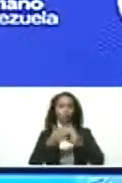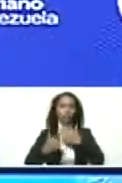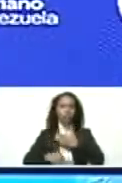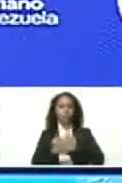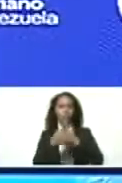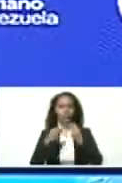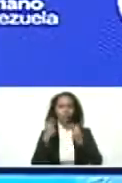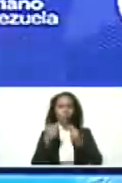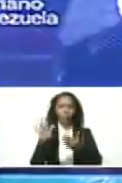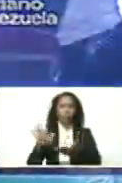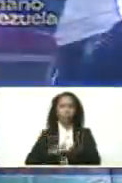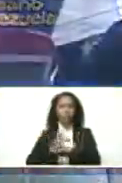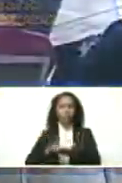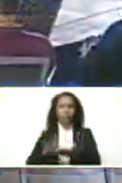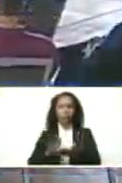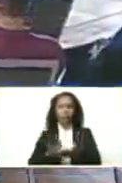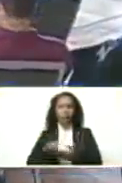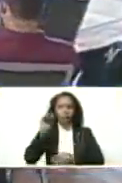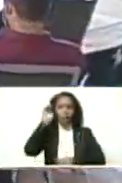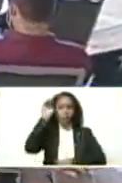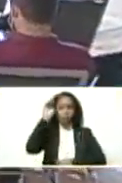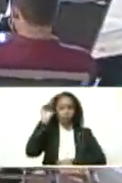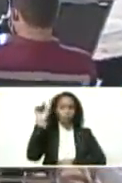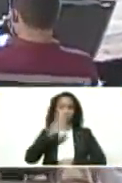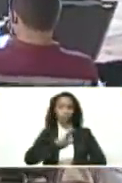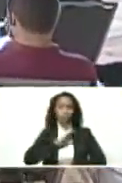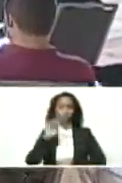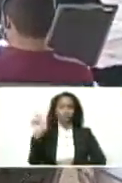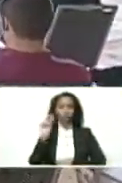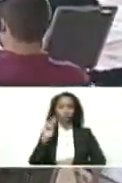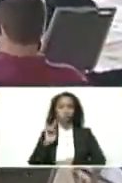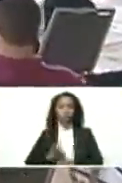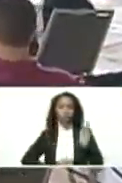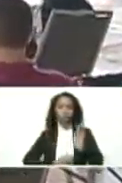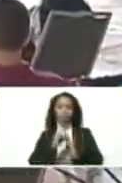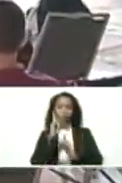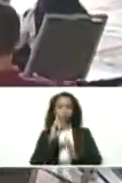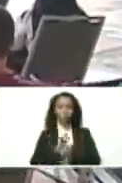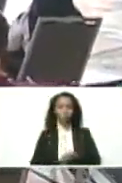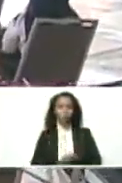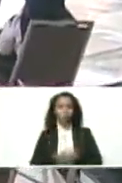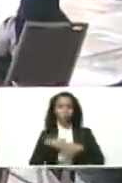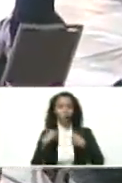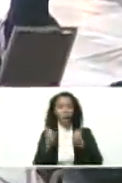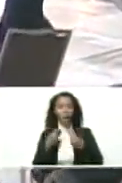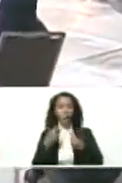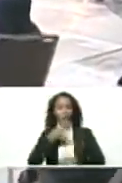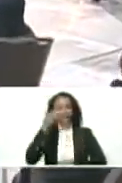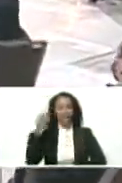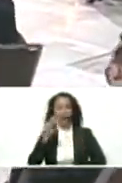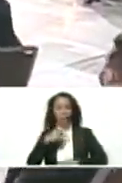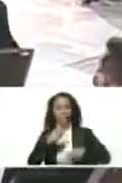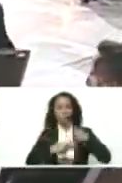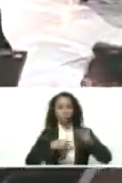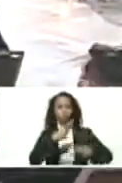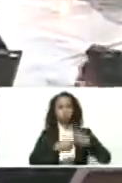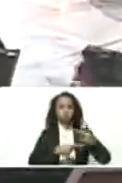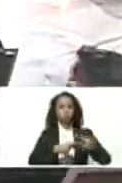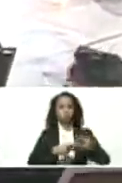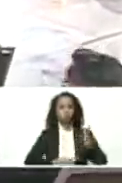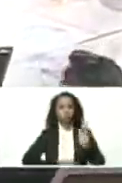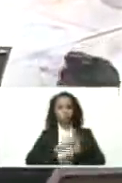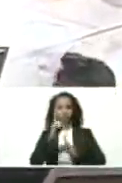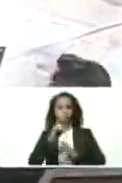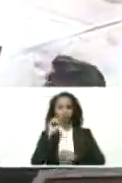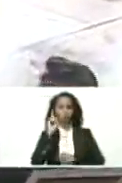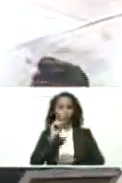economía digital. El futuro de Venezuela es el desarrollo de la economía real productiva y el desarrollo